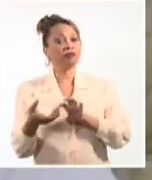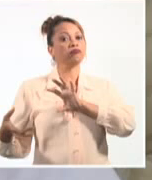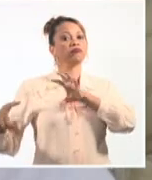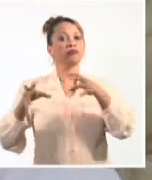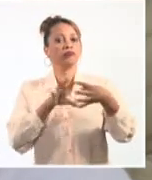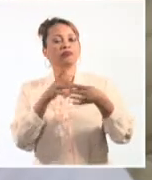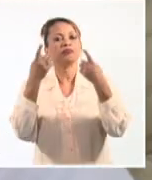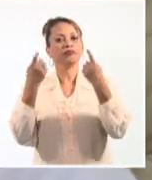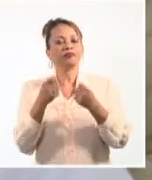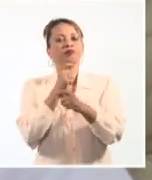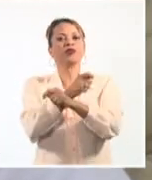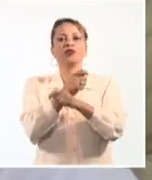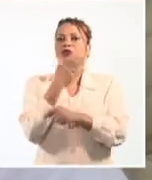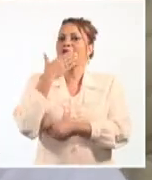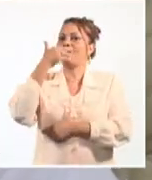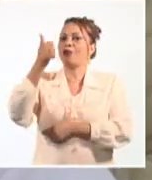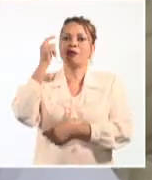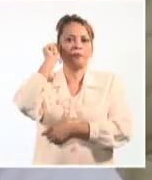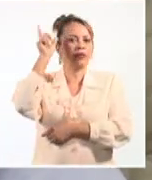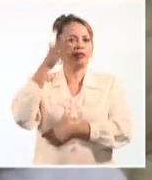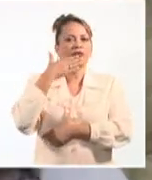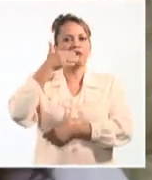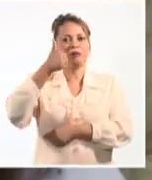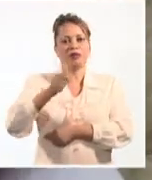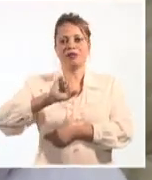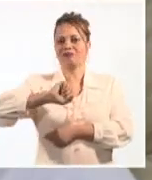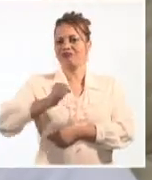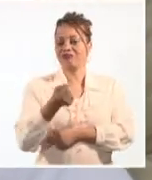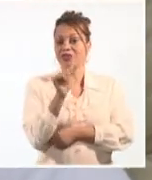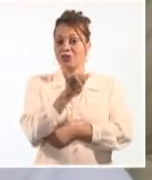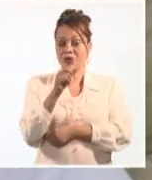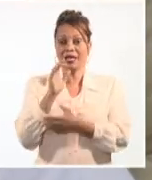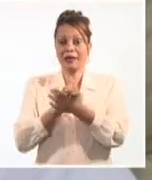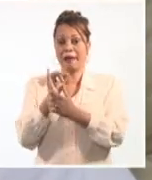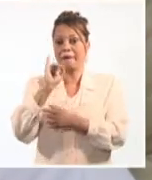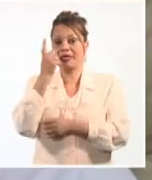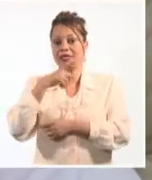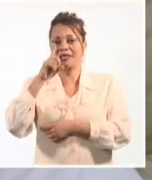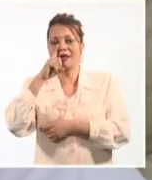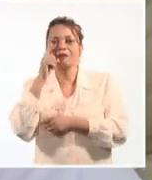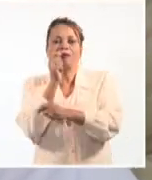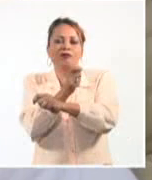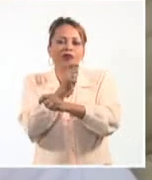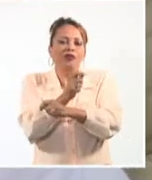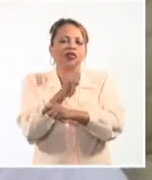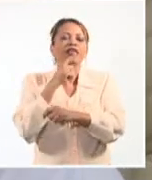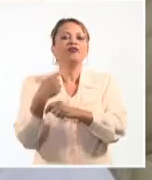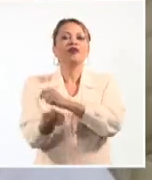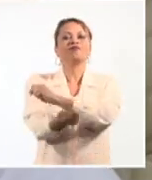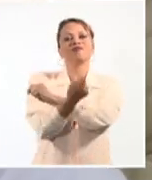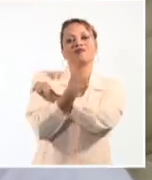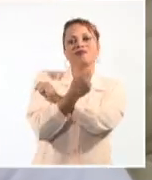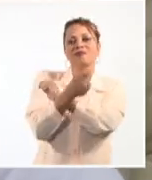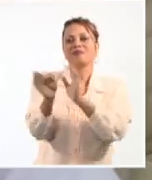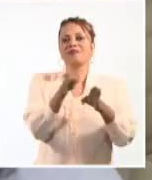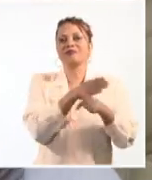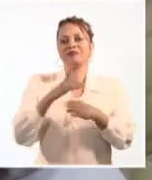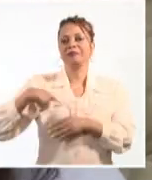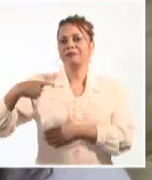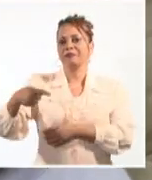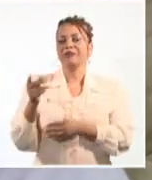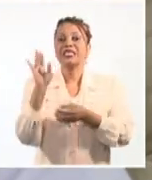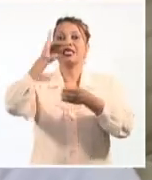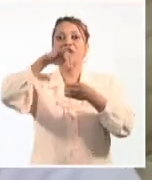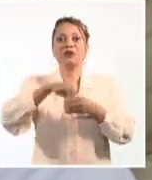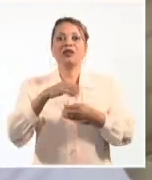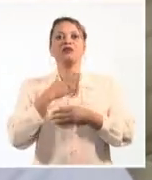un buen profesor que tenga un gran rigor como tiene Miriam Lai, y es una profesora que le ha enseñado a muchísimas generaciones, incluyendo a